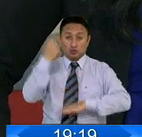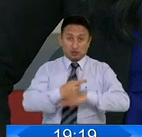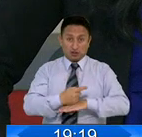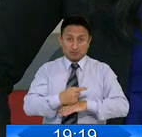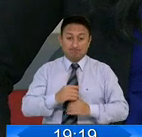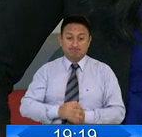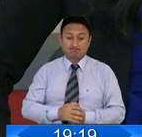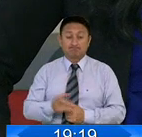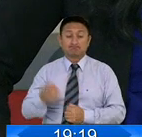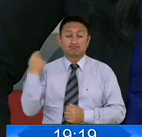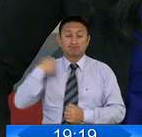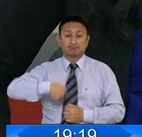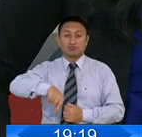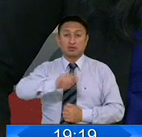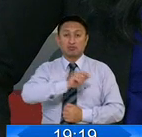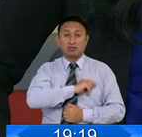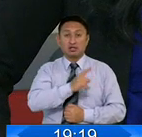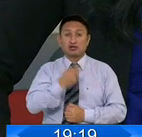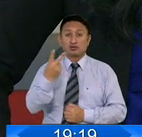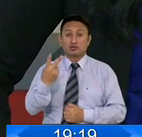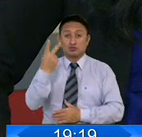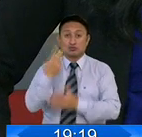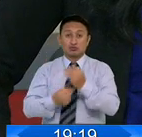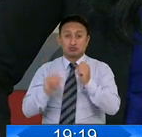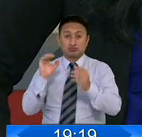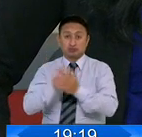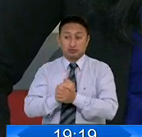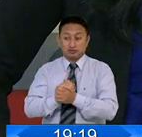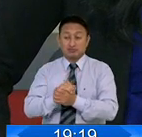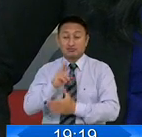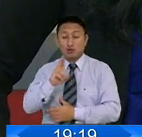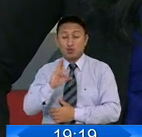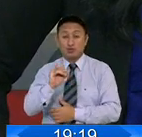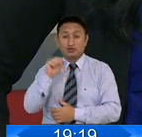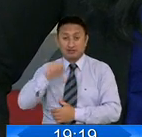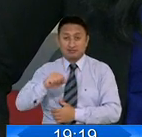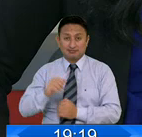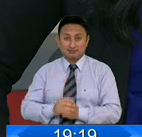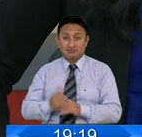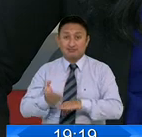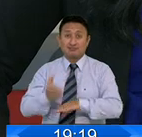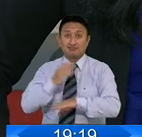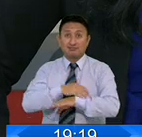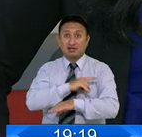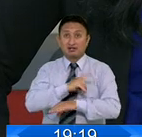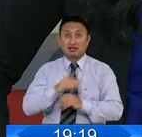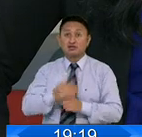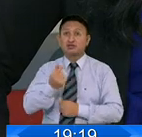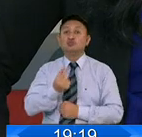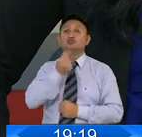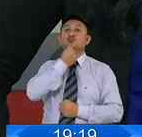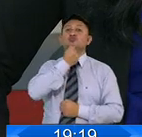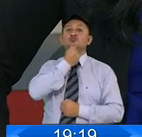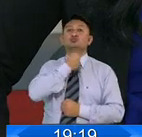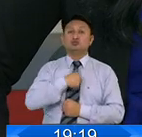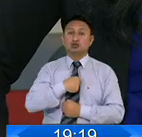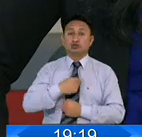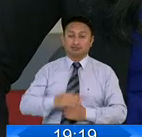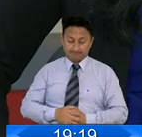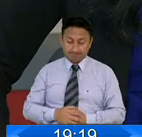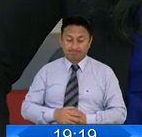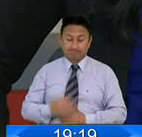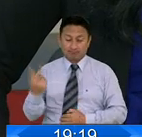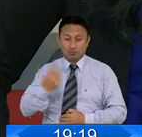tanto, en España, una pareja se casó en la unidad de cuidados intensivos antes de ser intubados por el coronavirus.